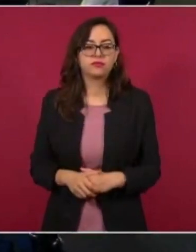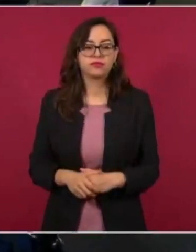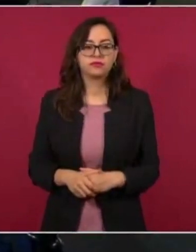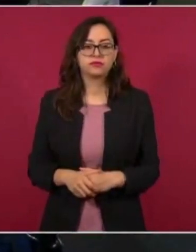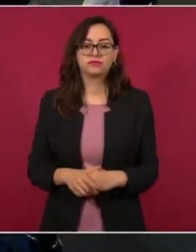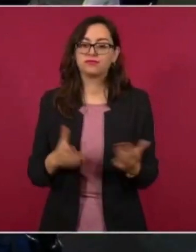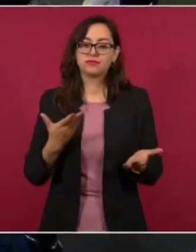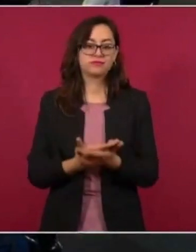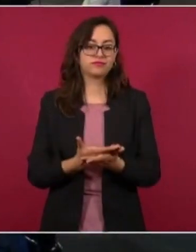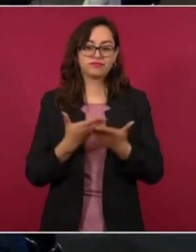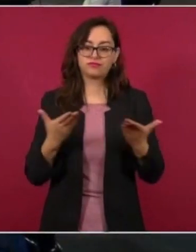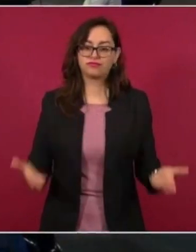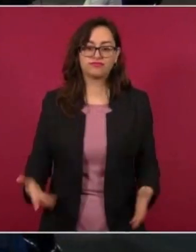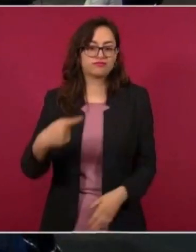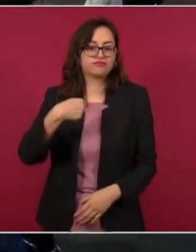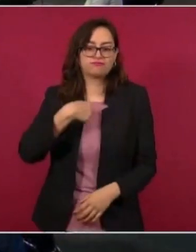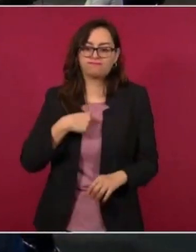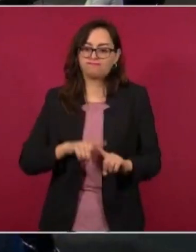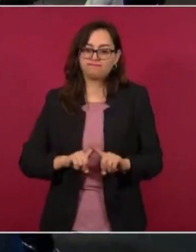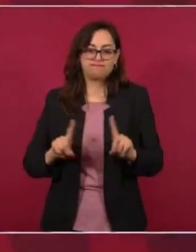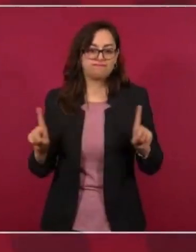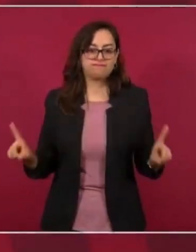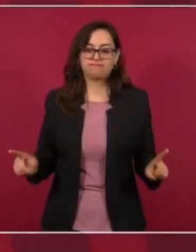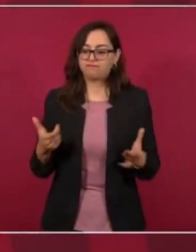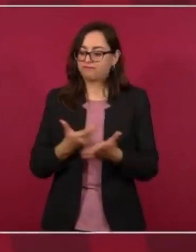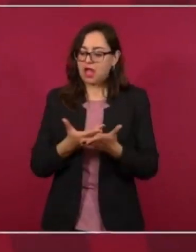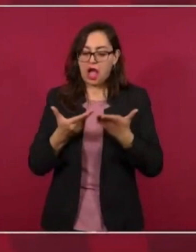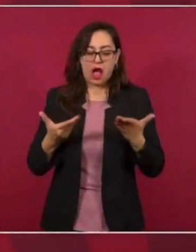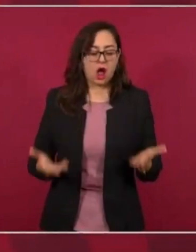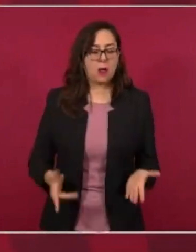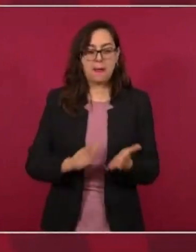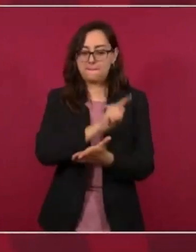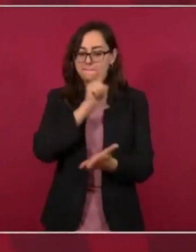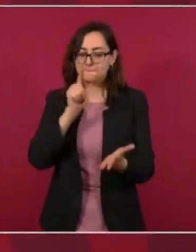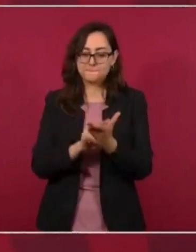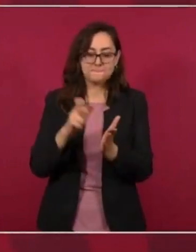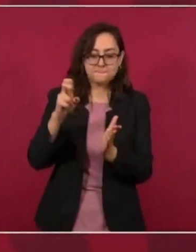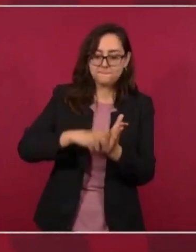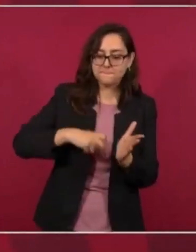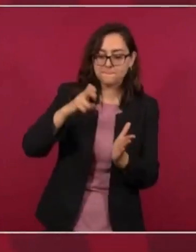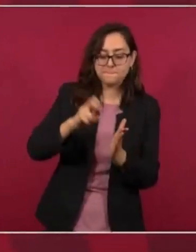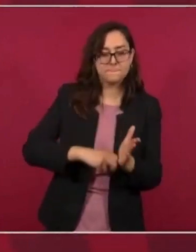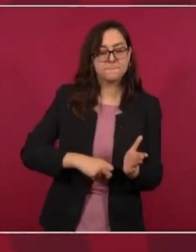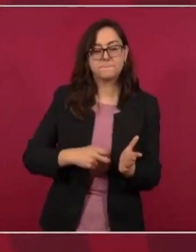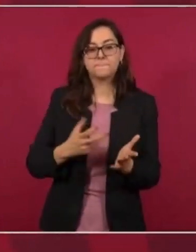Eso ya no se puede y no se debe.